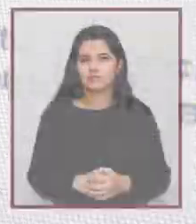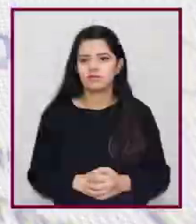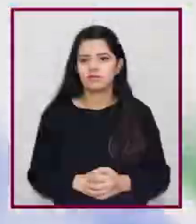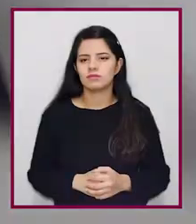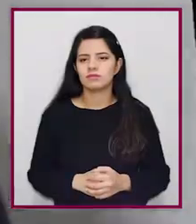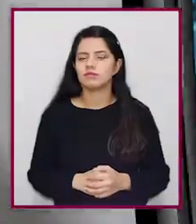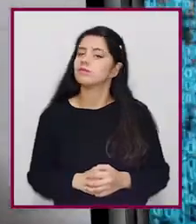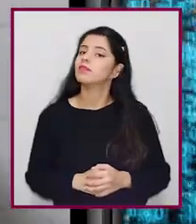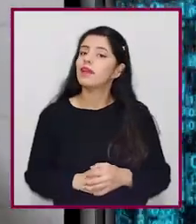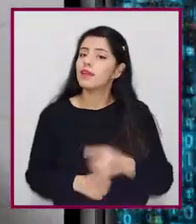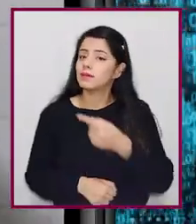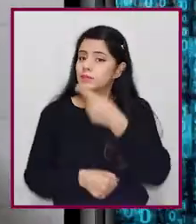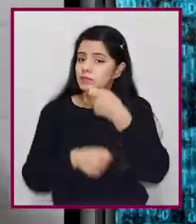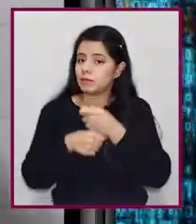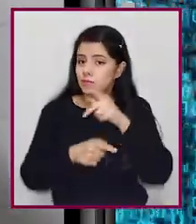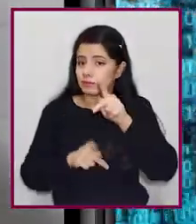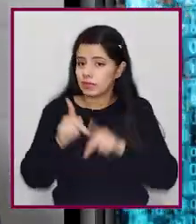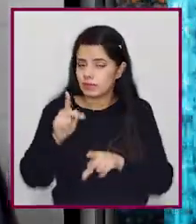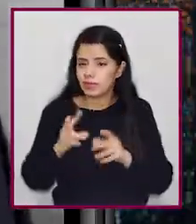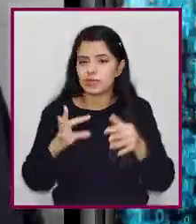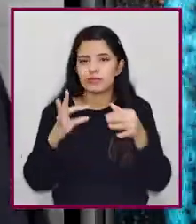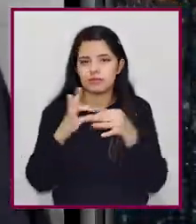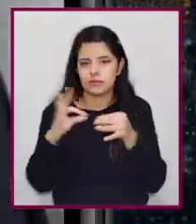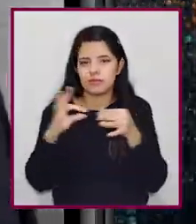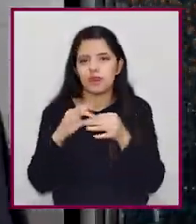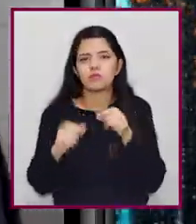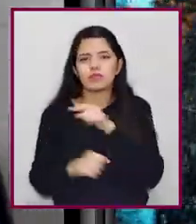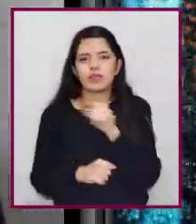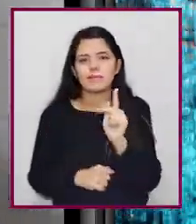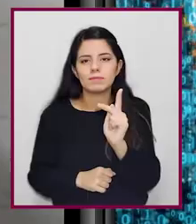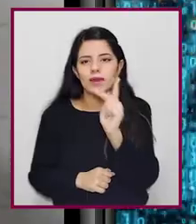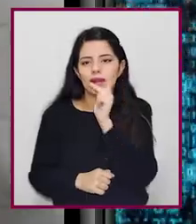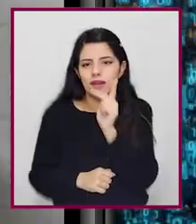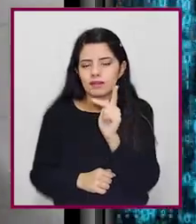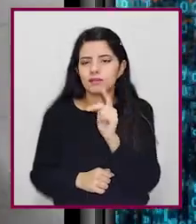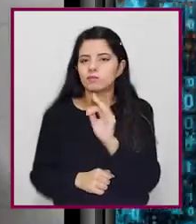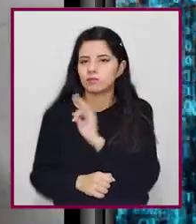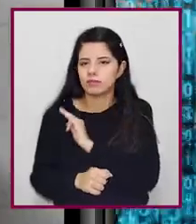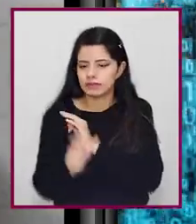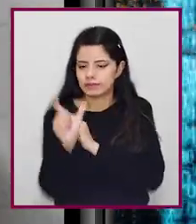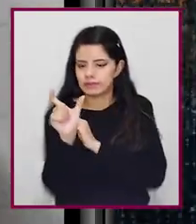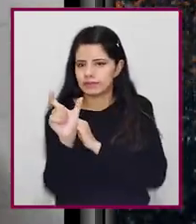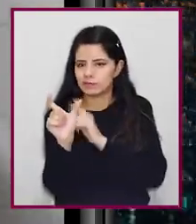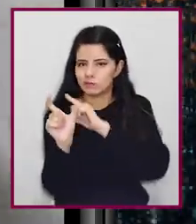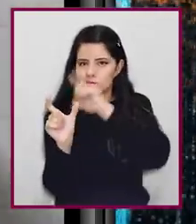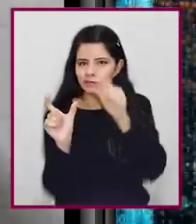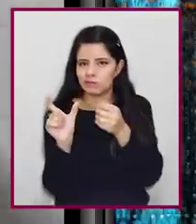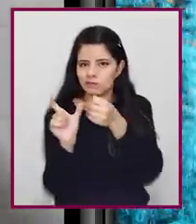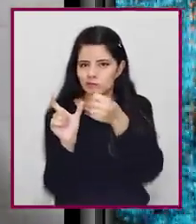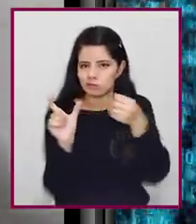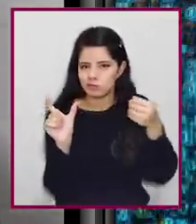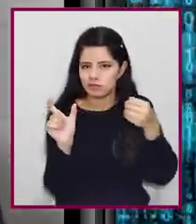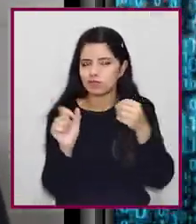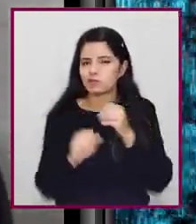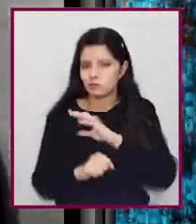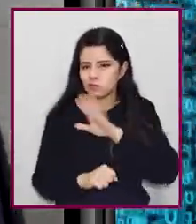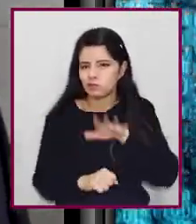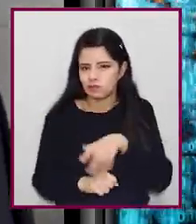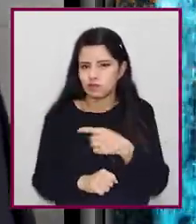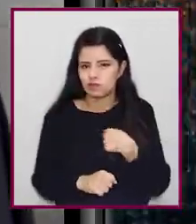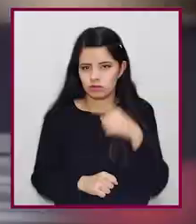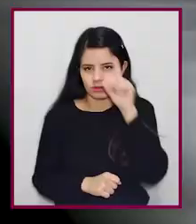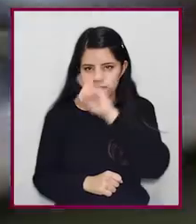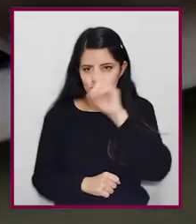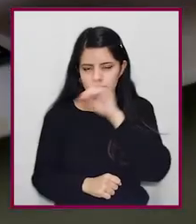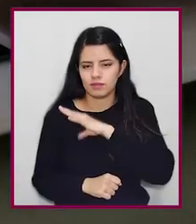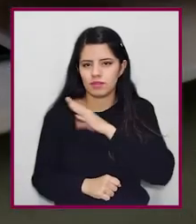En el bloque anterior hablamos sobre algunos operadores que puedes anotar en el motor de búsqueda, pero te voy a dar unas recomendaciones generales. Por